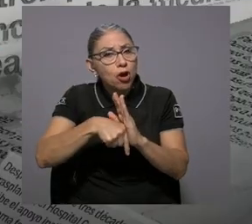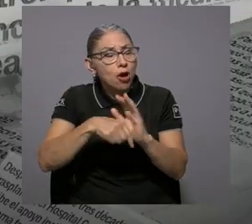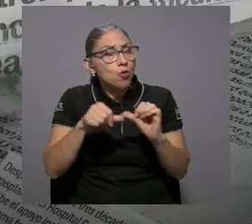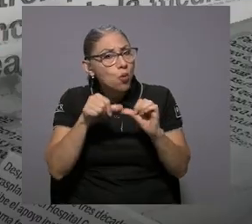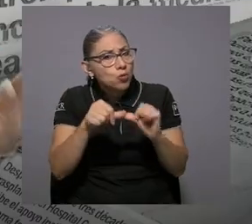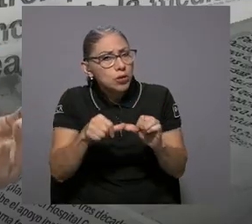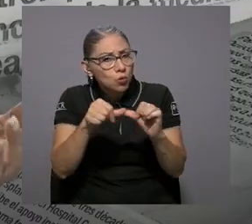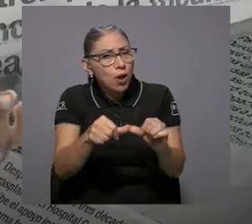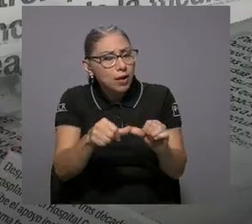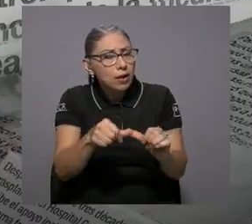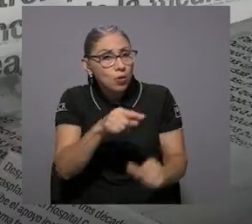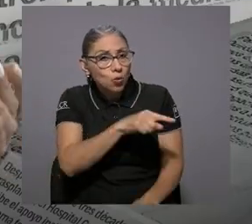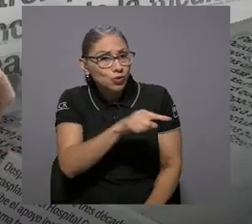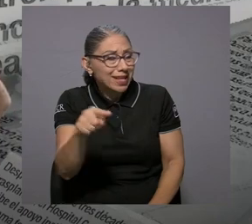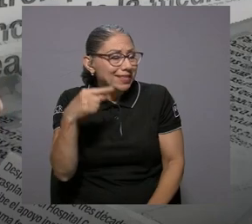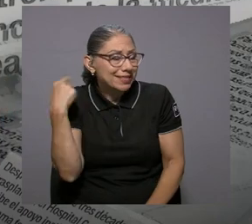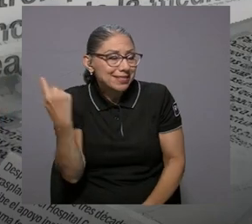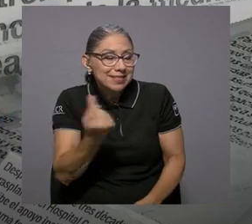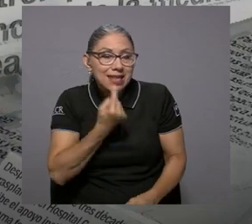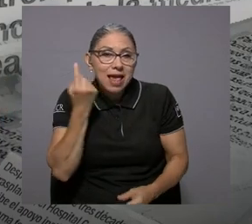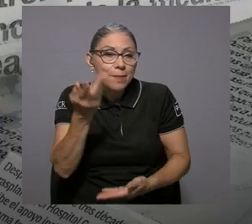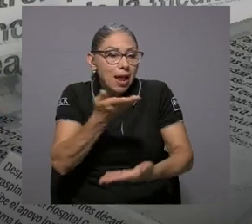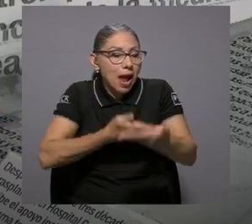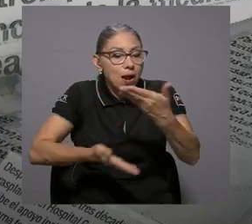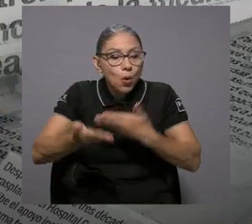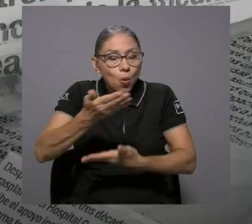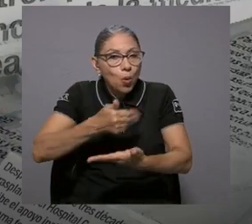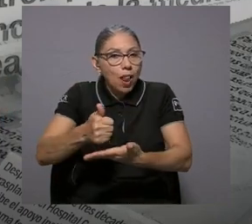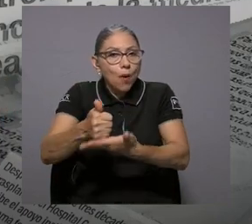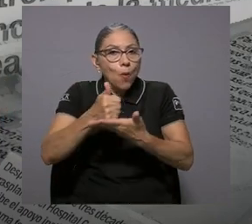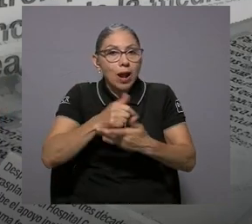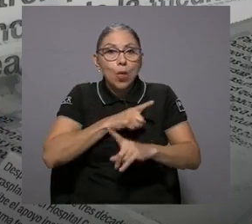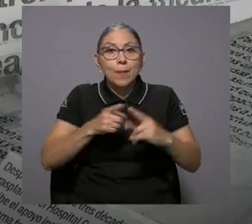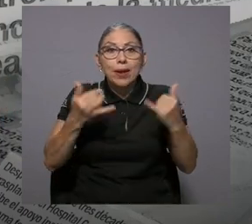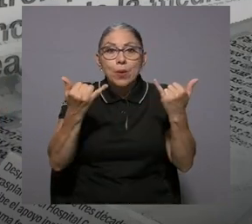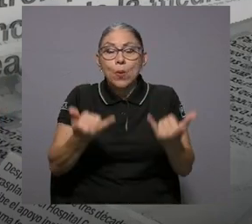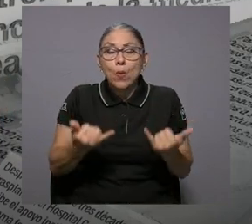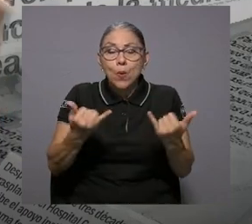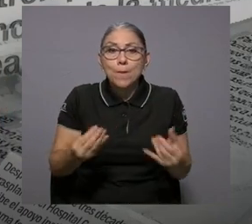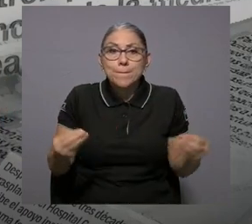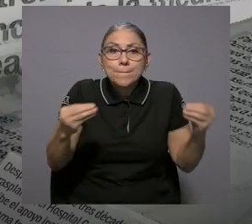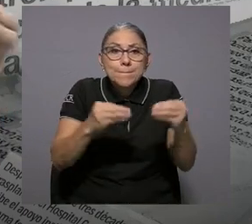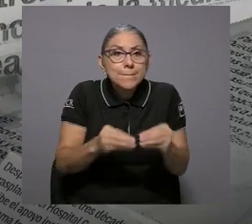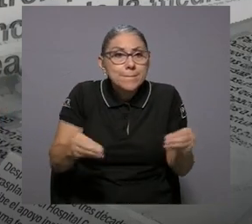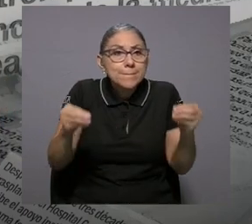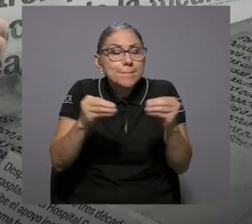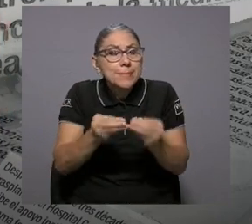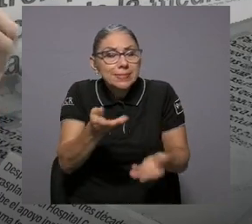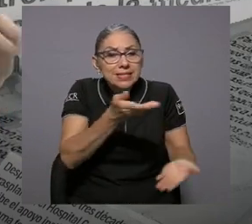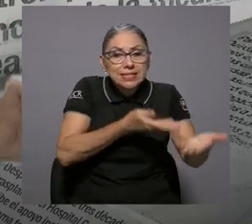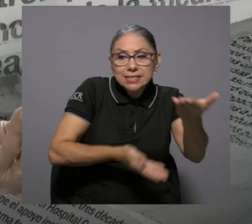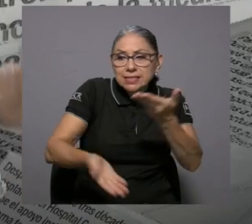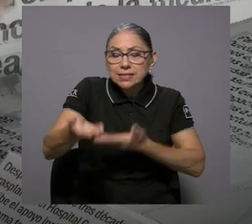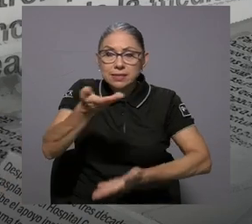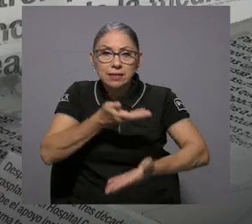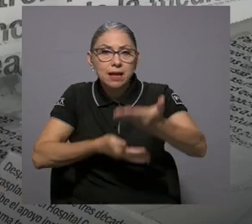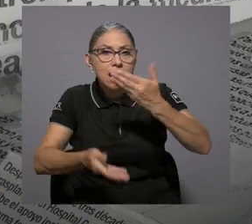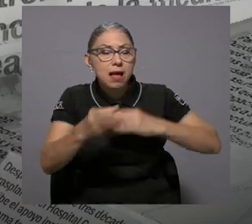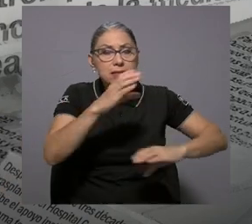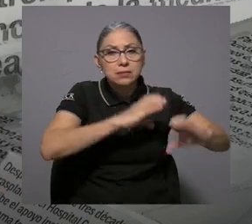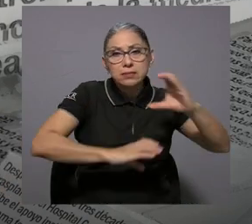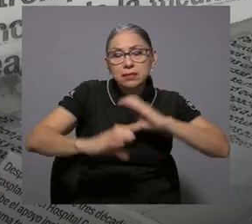continuar? Ustedes siempre han colaborado, pero ¿hay un aumento en el intercambio científico en el sentido